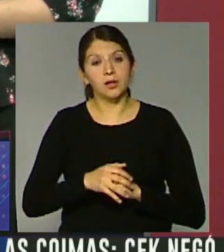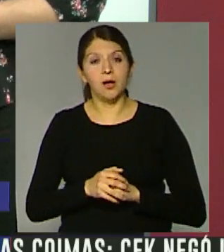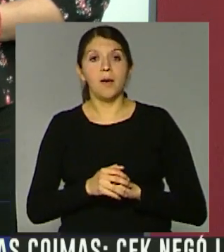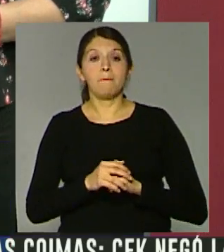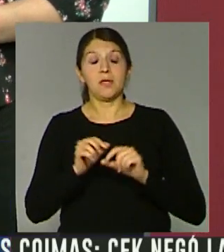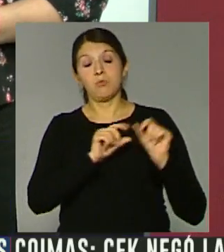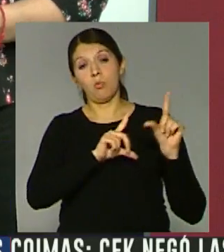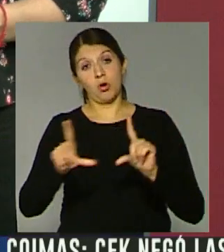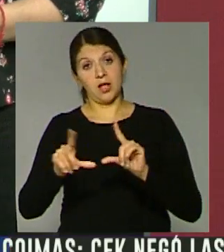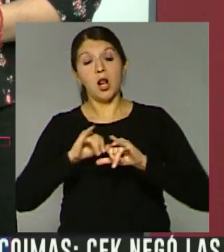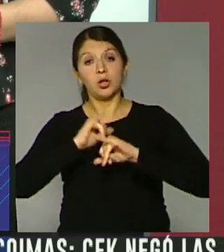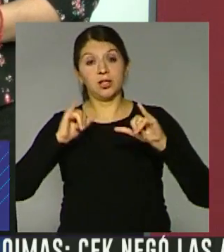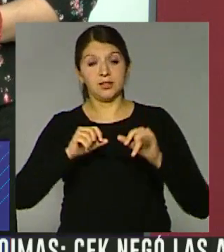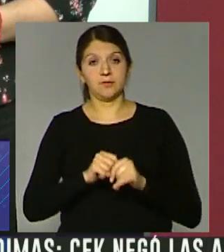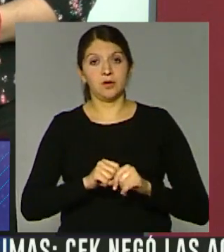noticias,